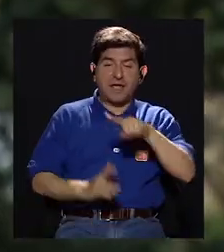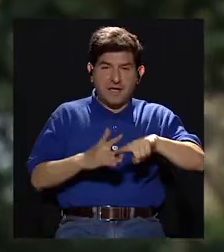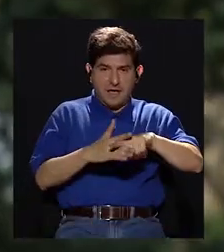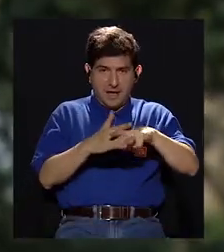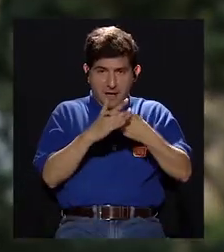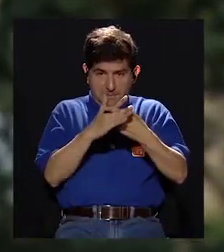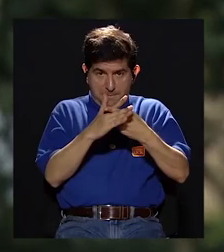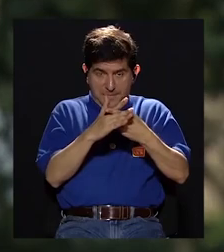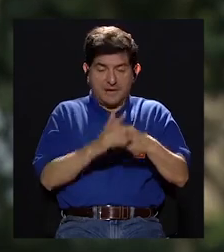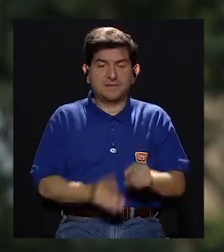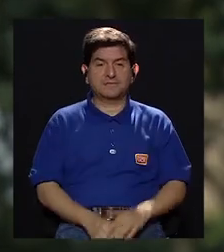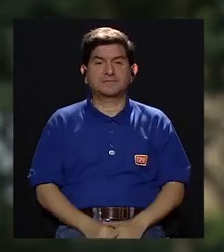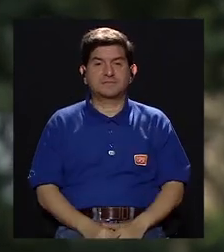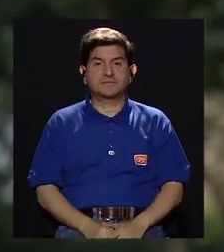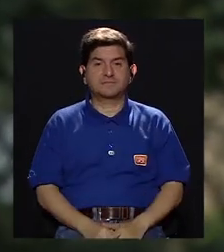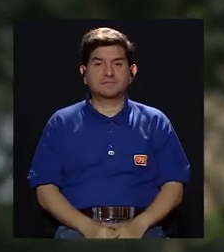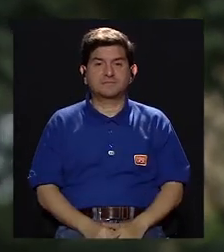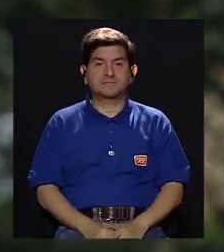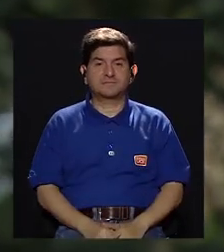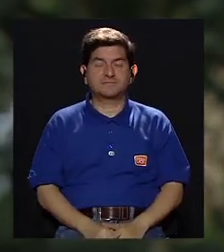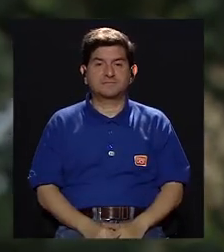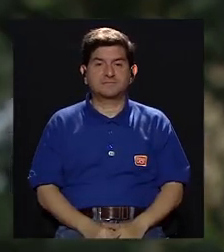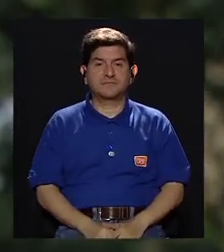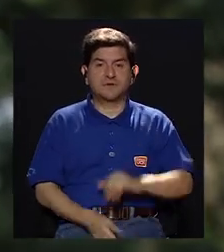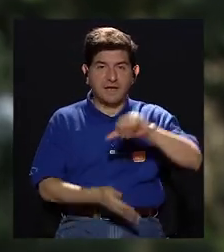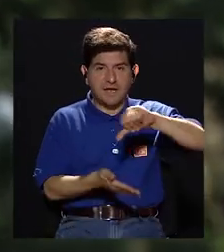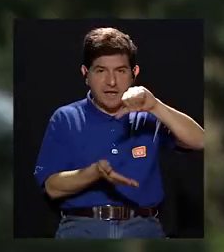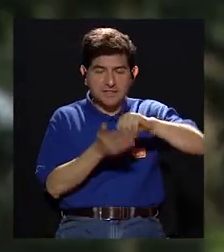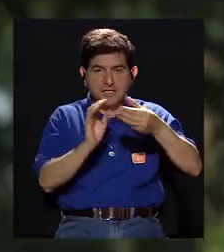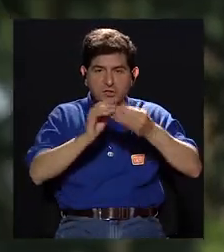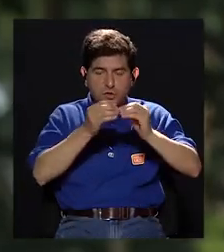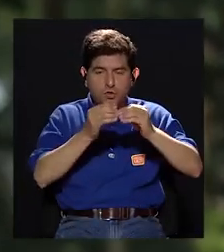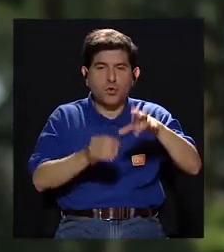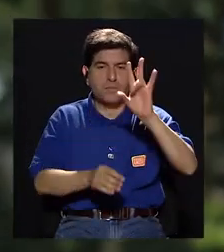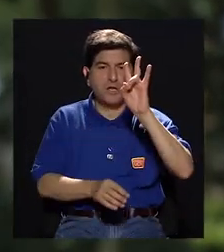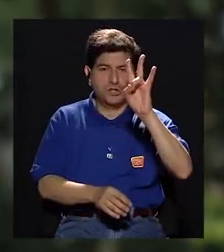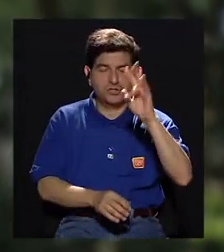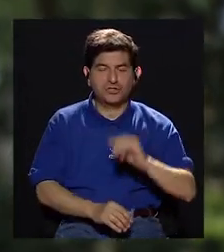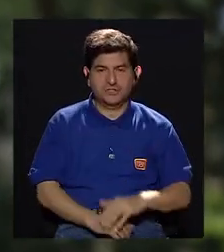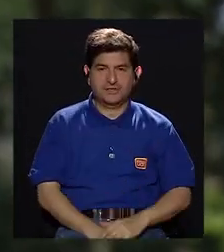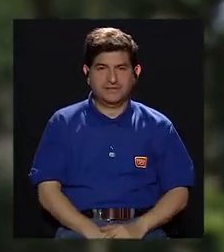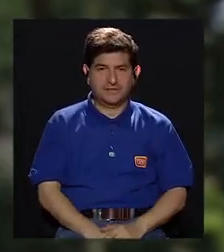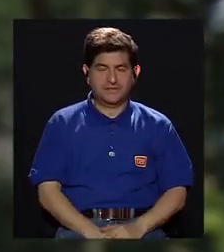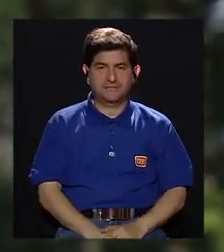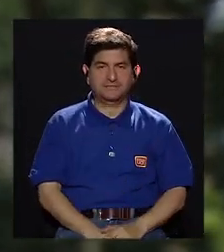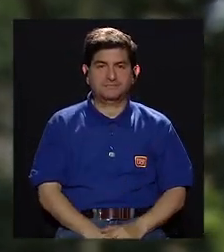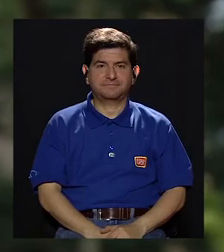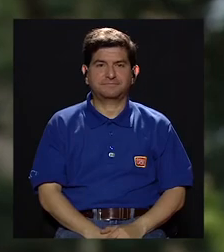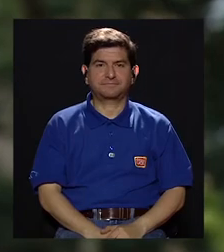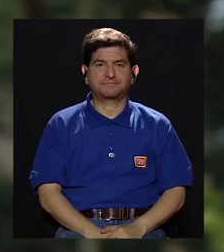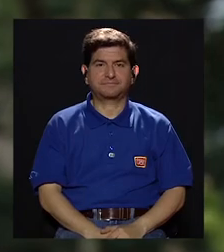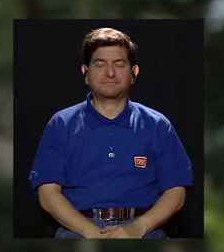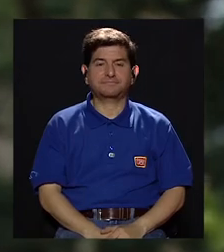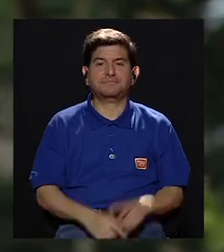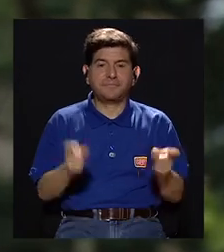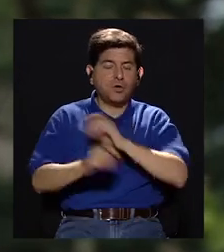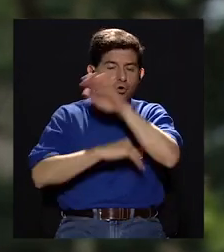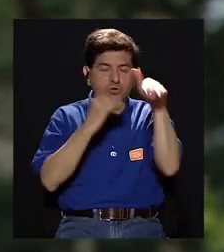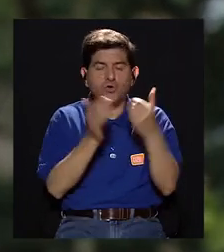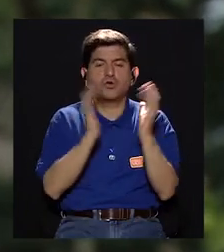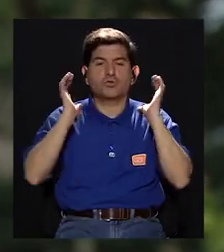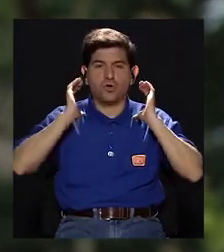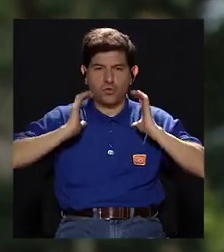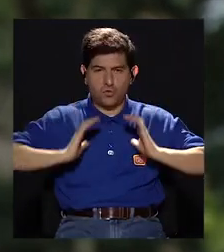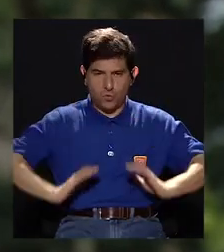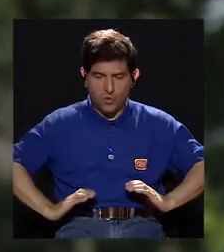está empezando por lo que es el centro número 7 que le llamamos, que ese es como el que controla todo